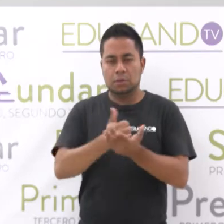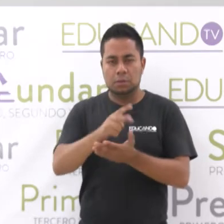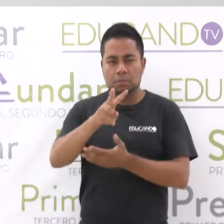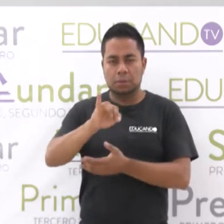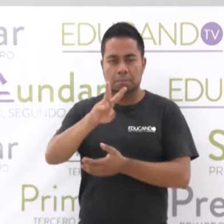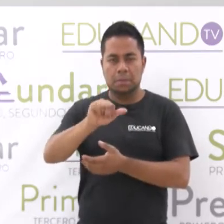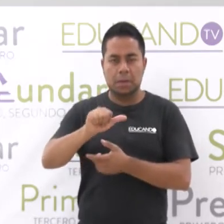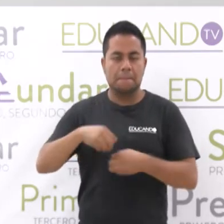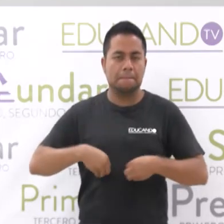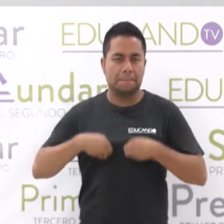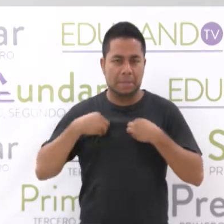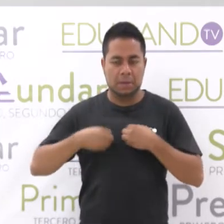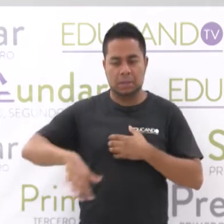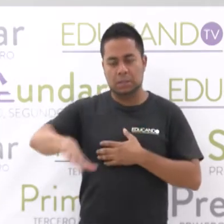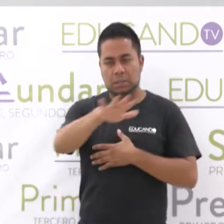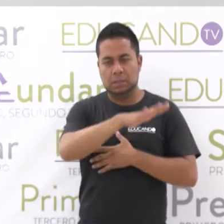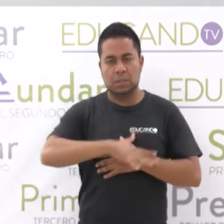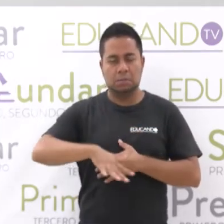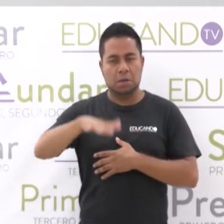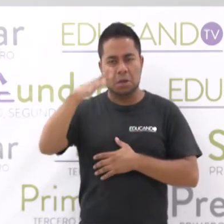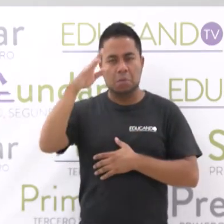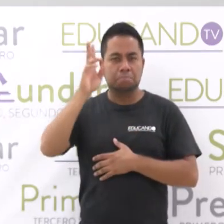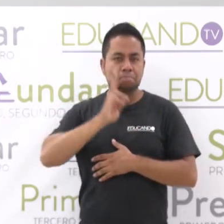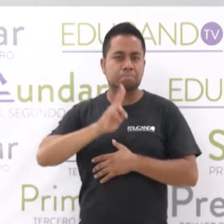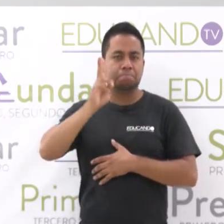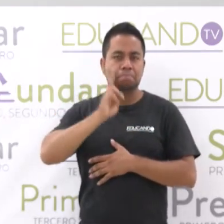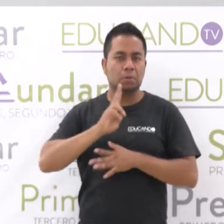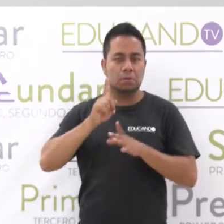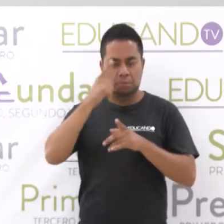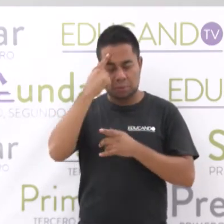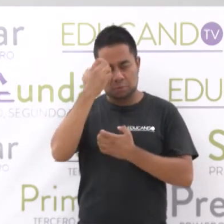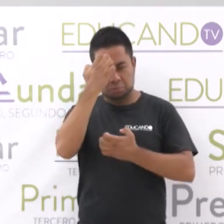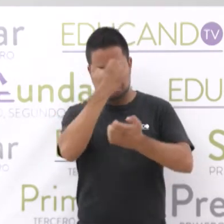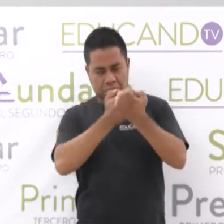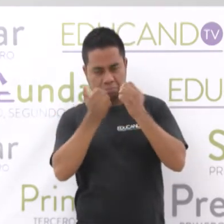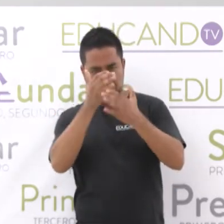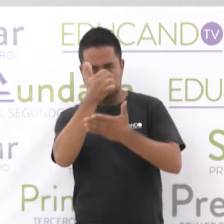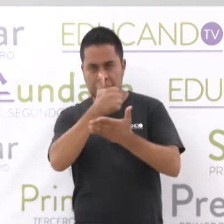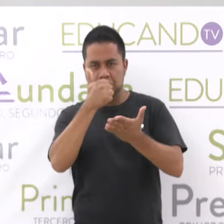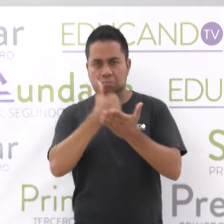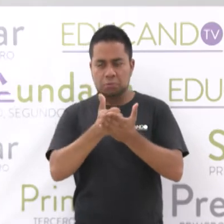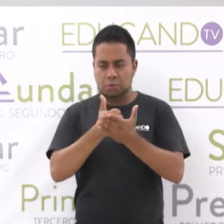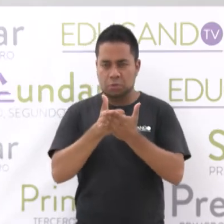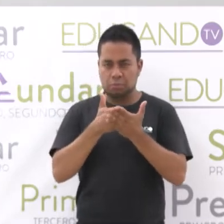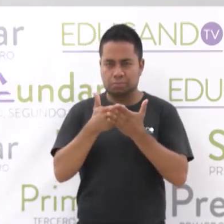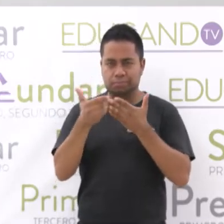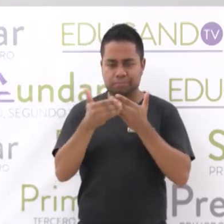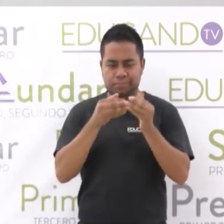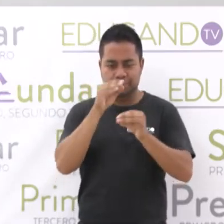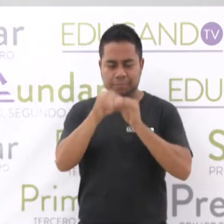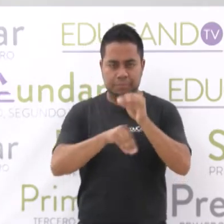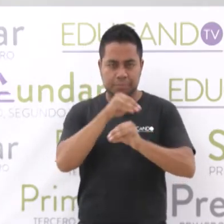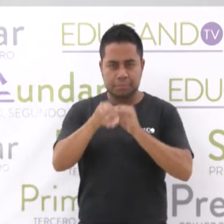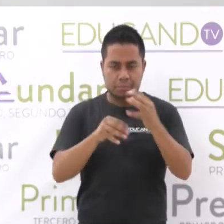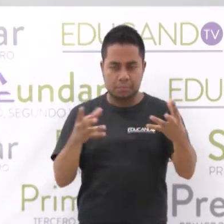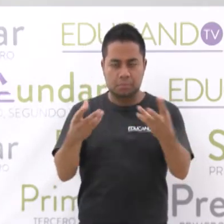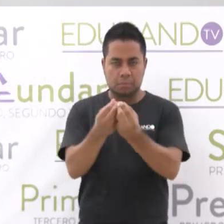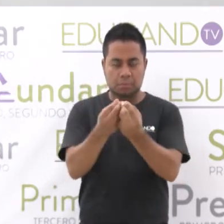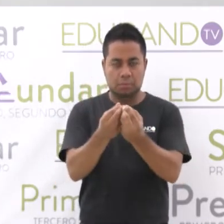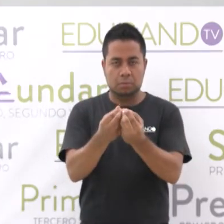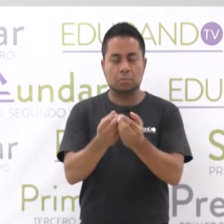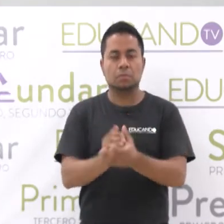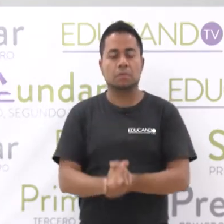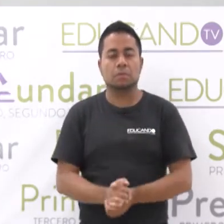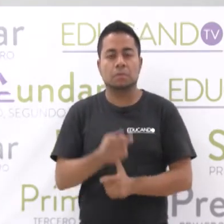Ciudad Viva, un espacio experimental de reflexión sobre la ciudad que construimos juntos. Eso